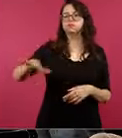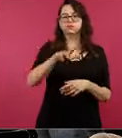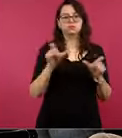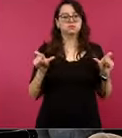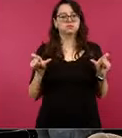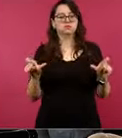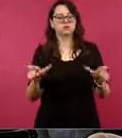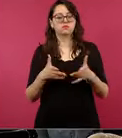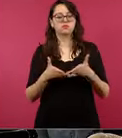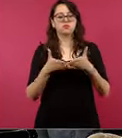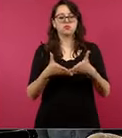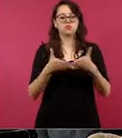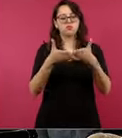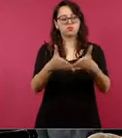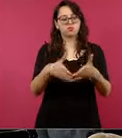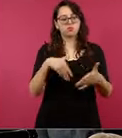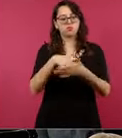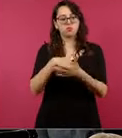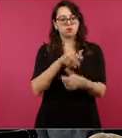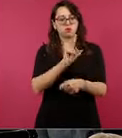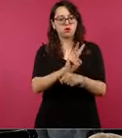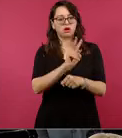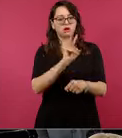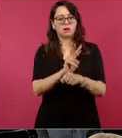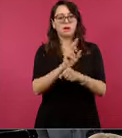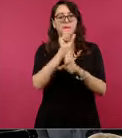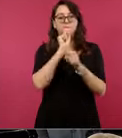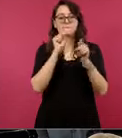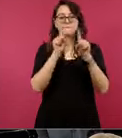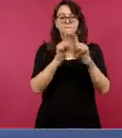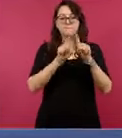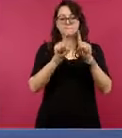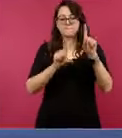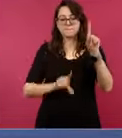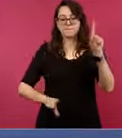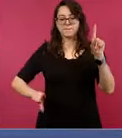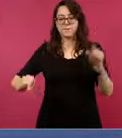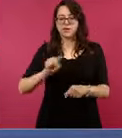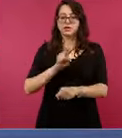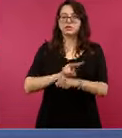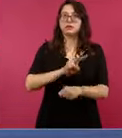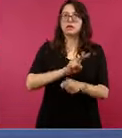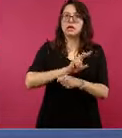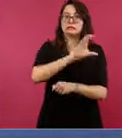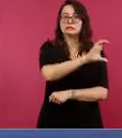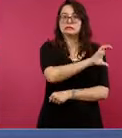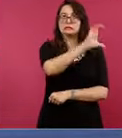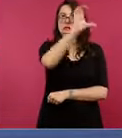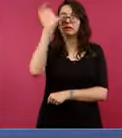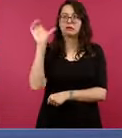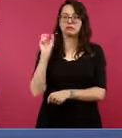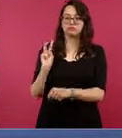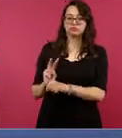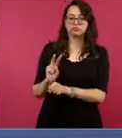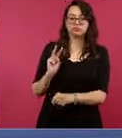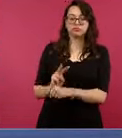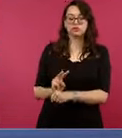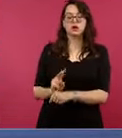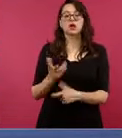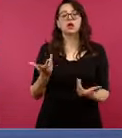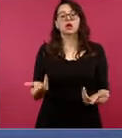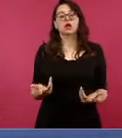y puertos, la vigilancia del territorio y el espacio aéreo nacional, el plan de migración, frontera norte